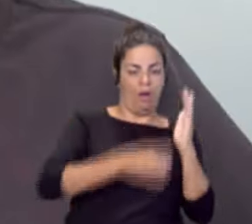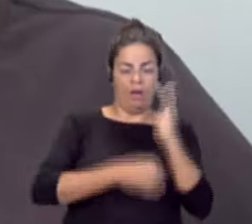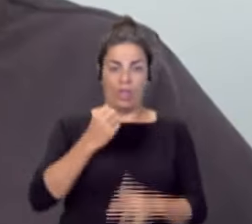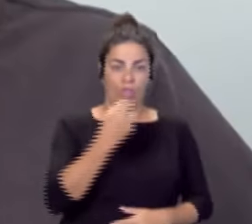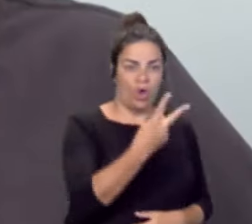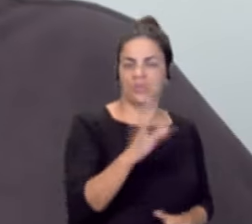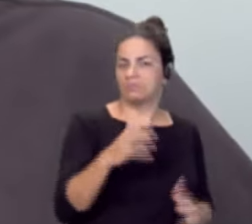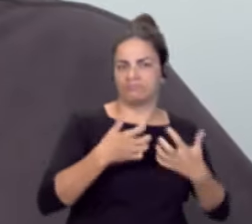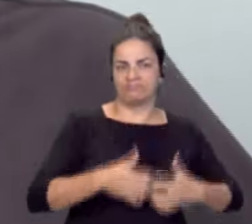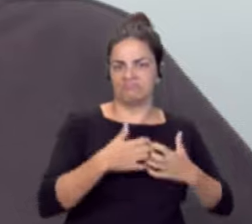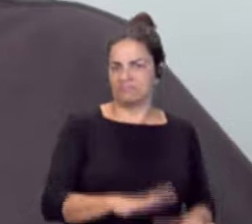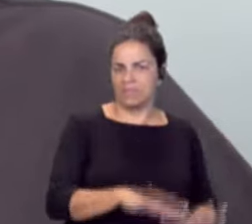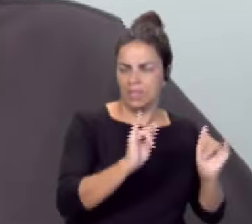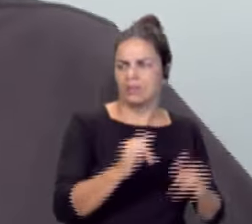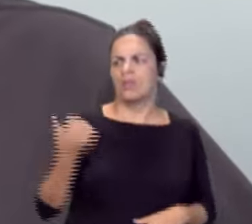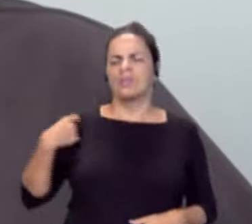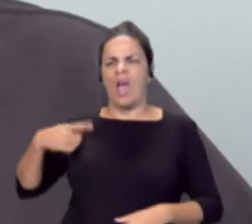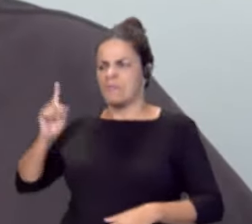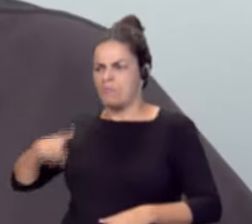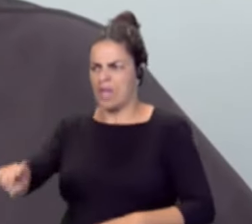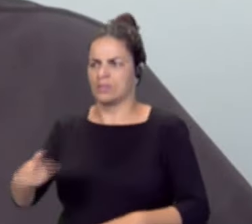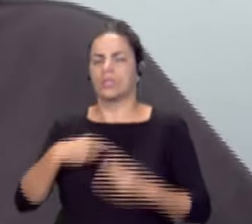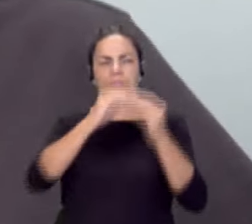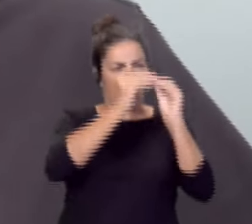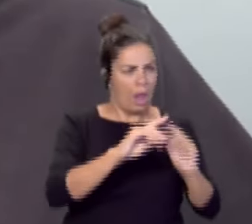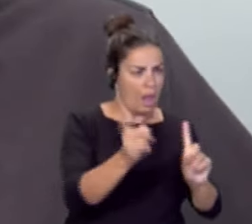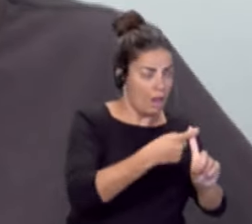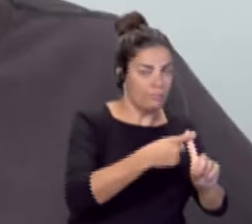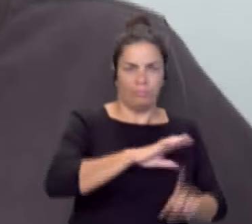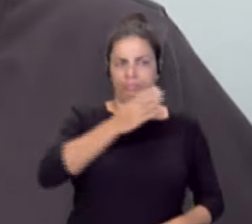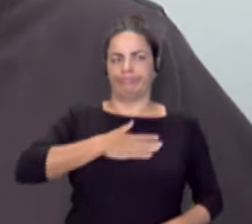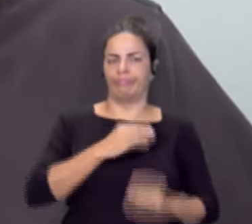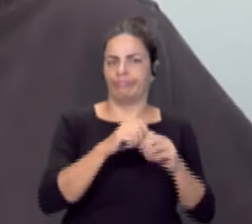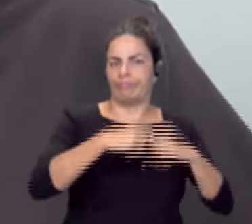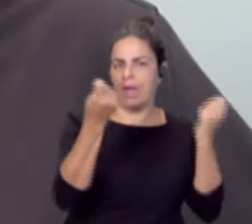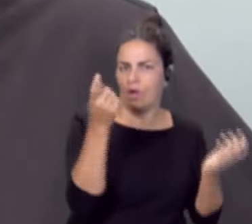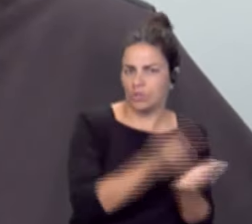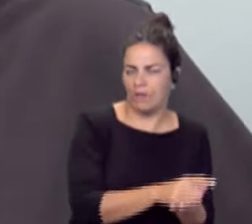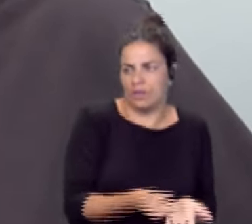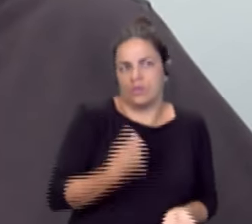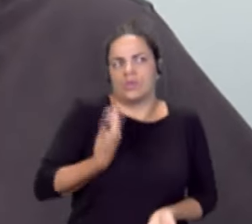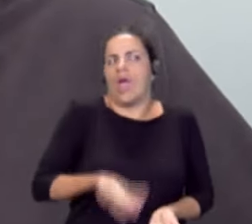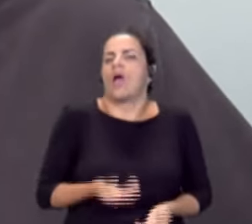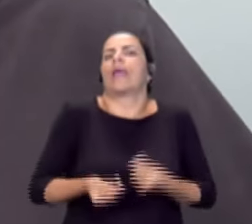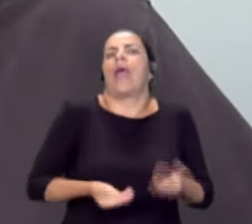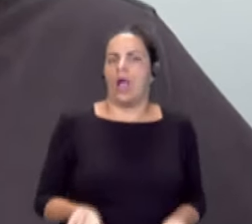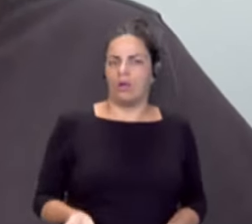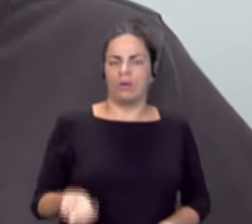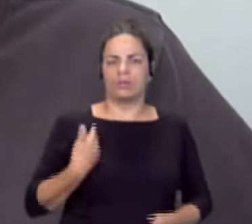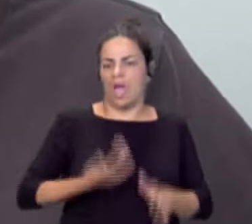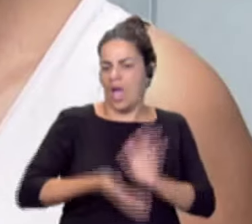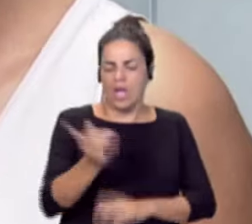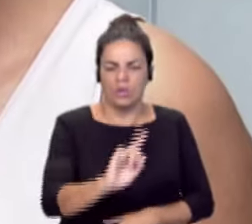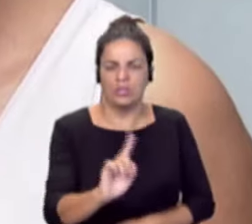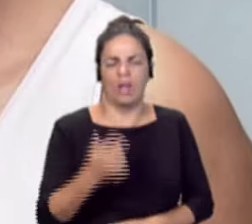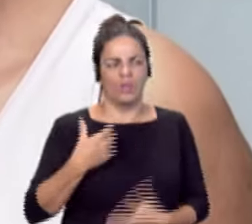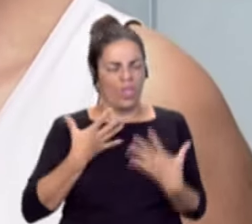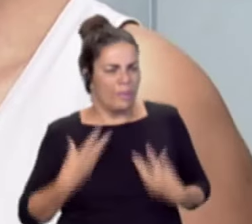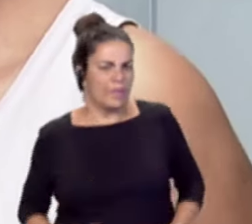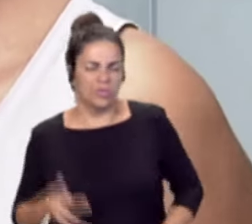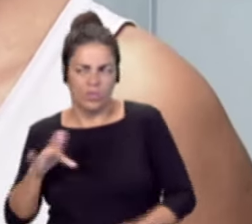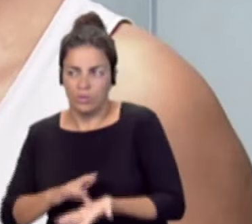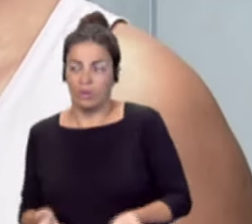llevamos meses, lo arreglan, al día siguiente está roto otra vez. Entonces ya no sé cómo hacerlo, ya no salgo, estoy con depresión. Y yo